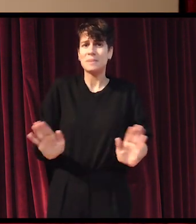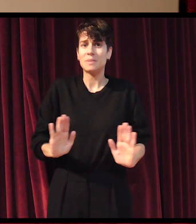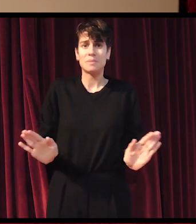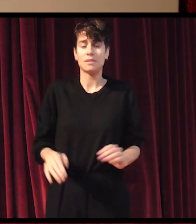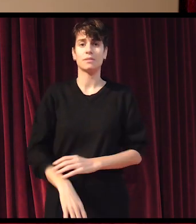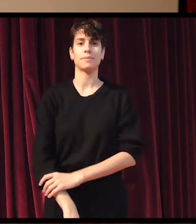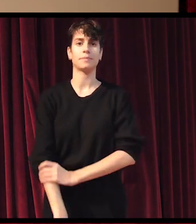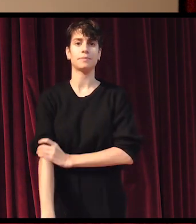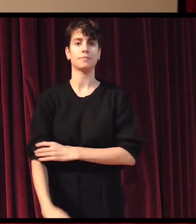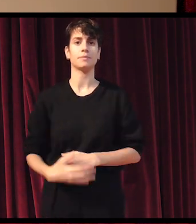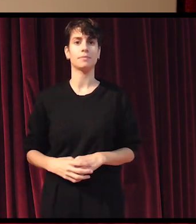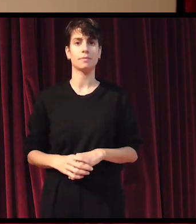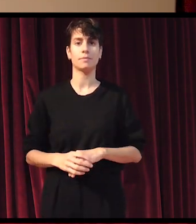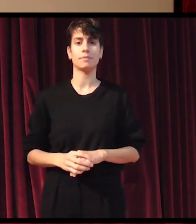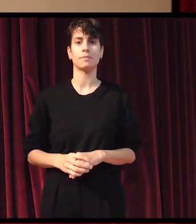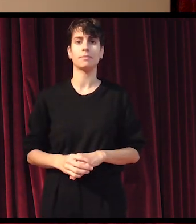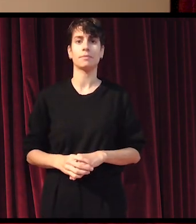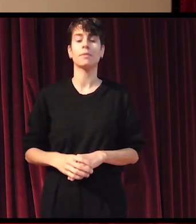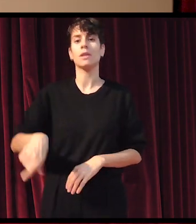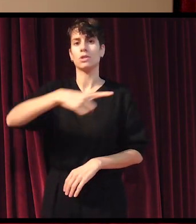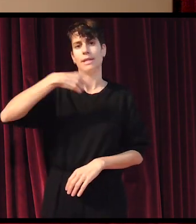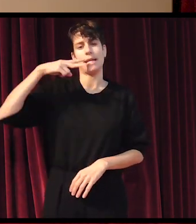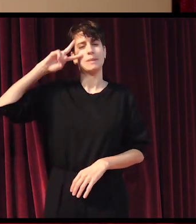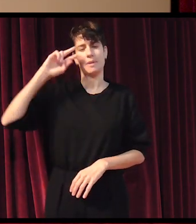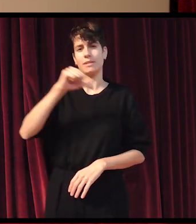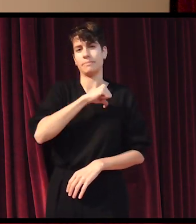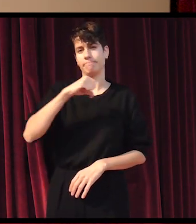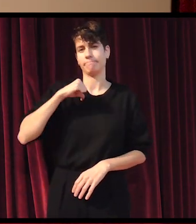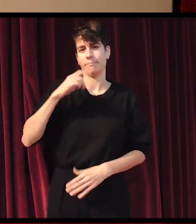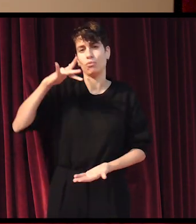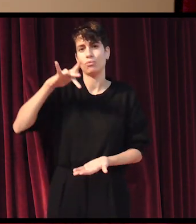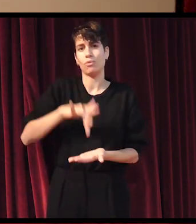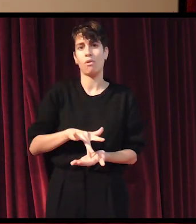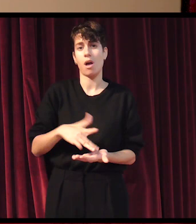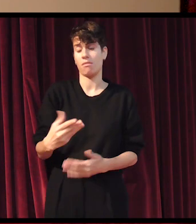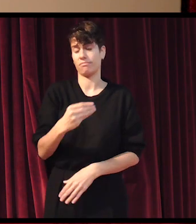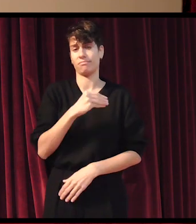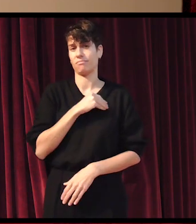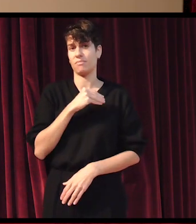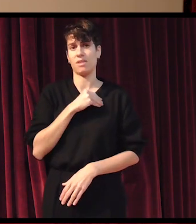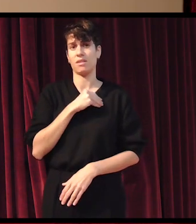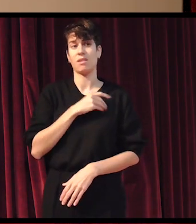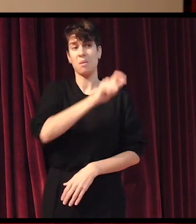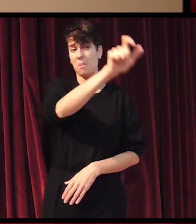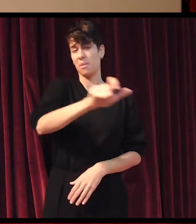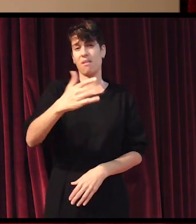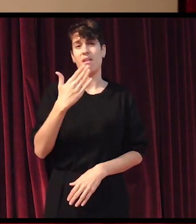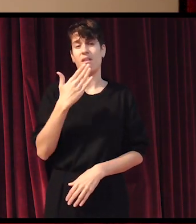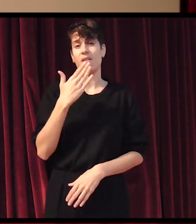En relación a nuestra experiencia personal, que por desgracia es la de muchas personas